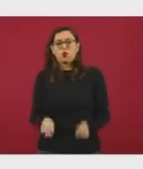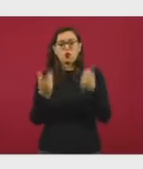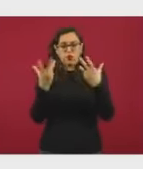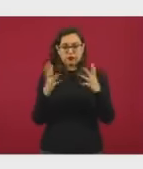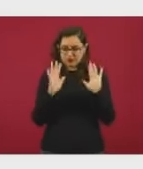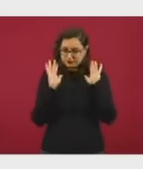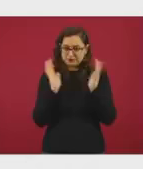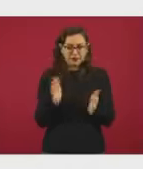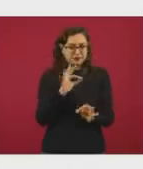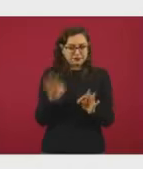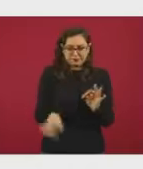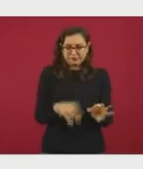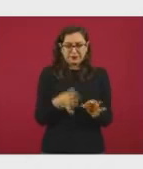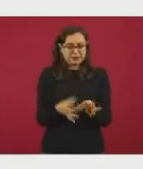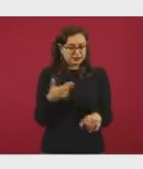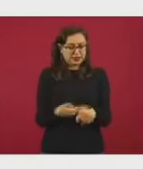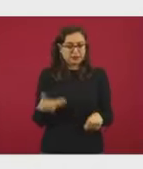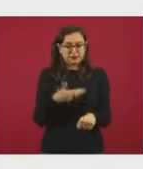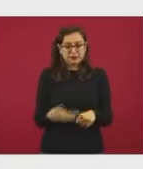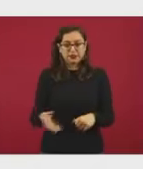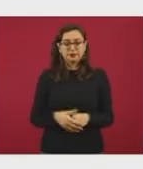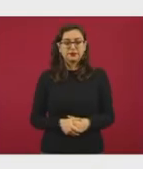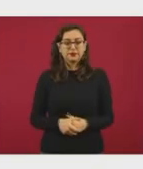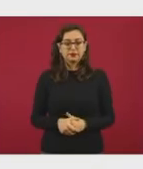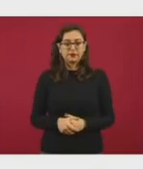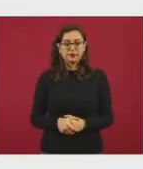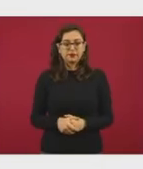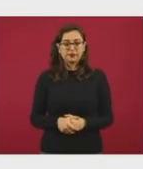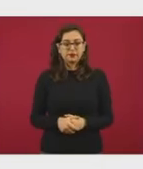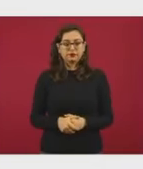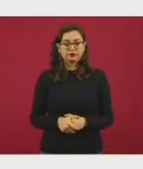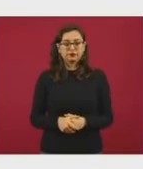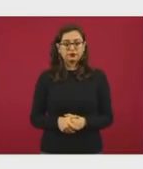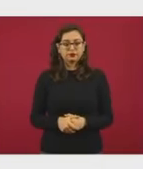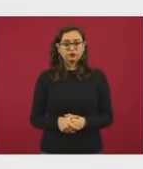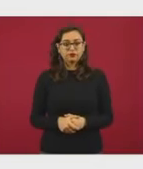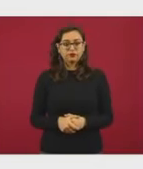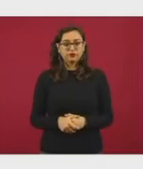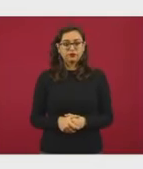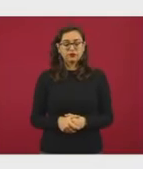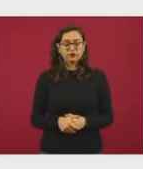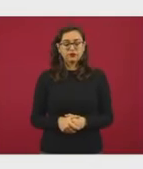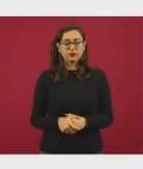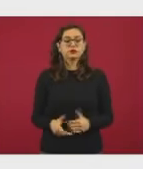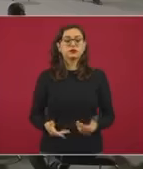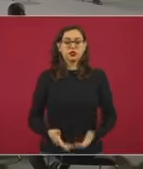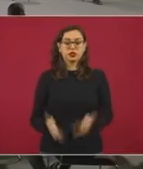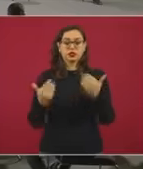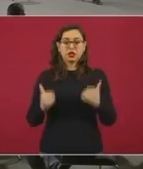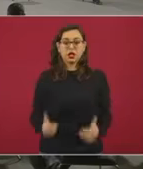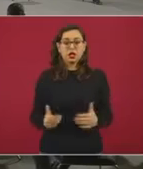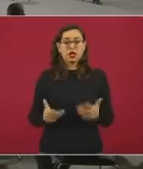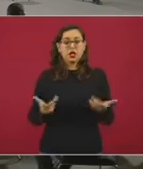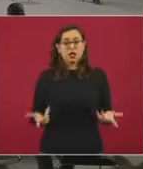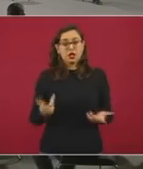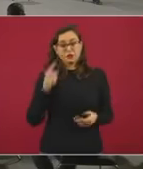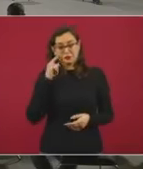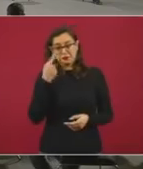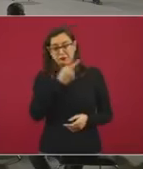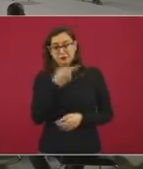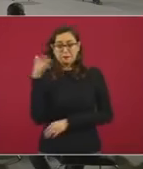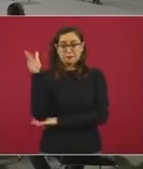Y quisiera yo, solo para terminar, si me lo permite, señor presidente, agradecer a todos los países cuyas banderas